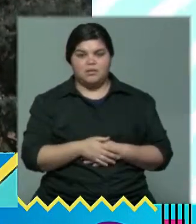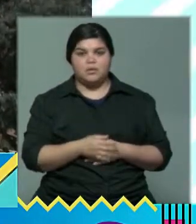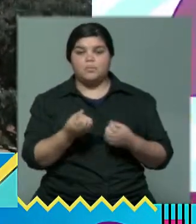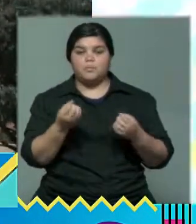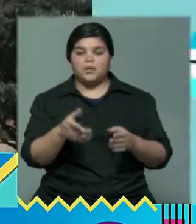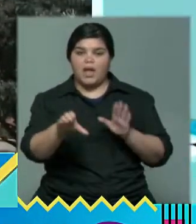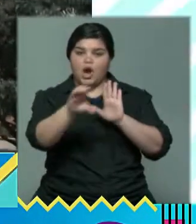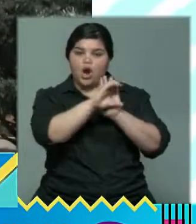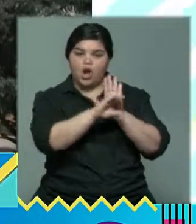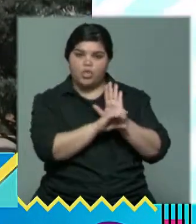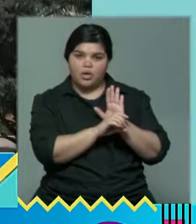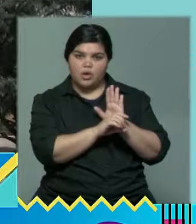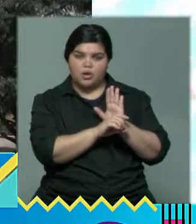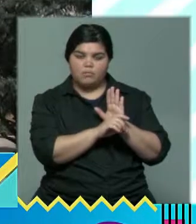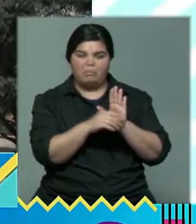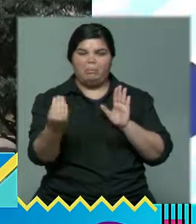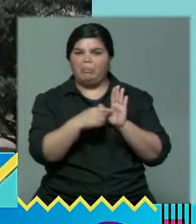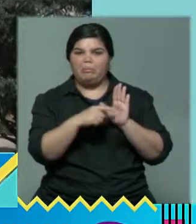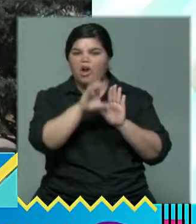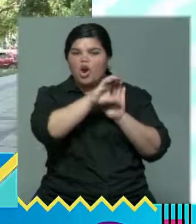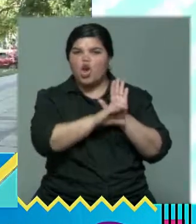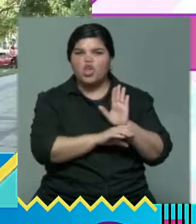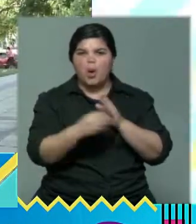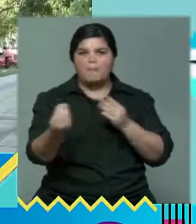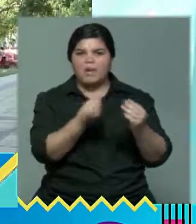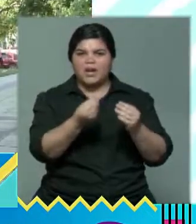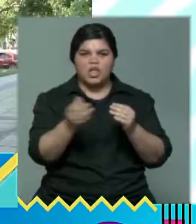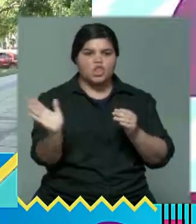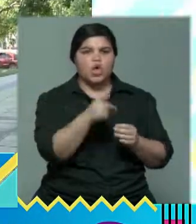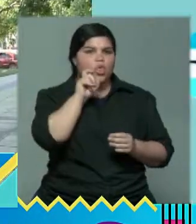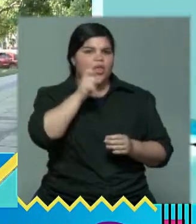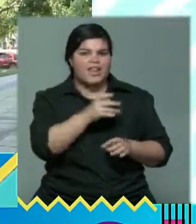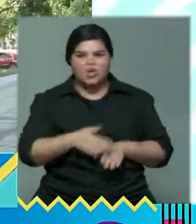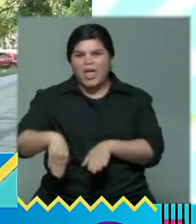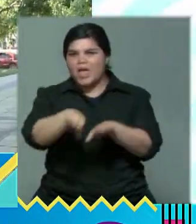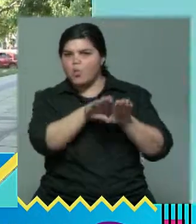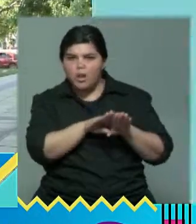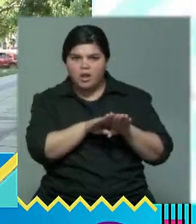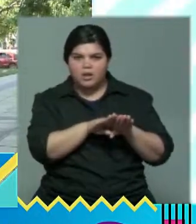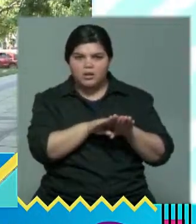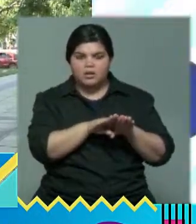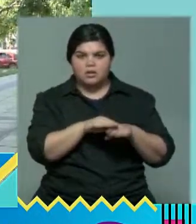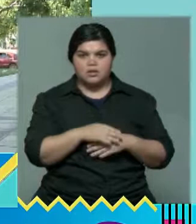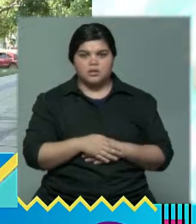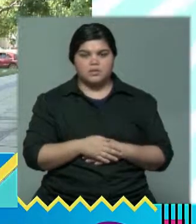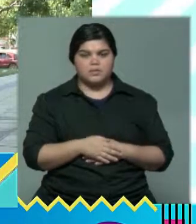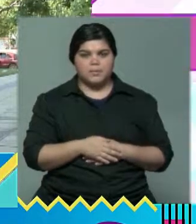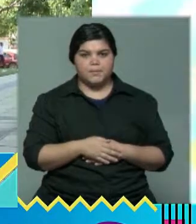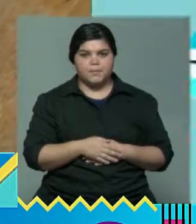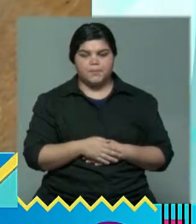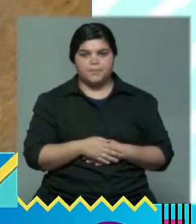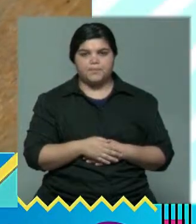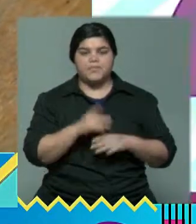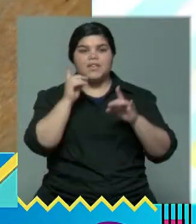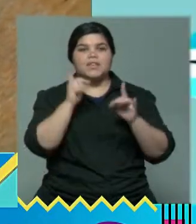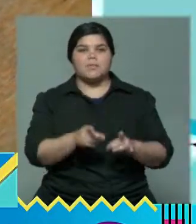un código, y esa es la idea de los códigos, que tengan un sentido común todos los delitos y que vayan, que tengan una